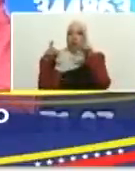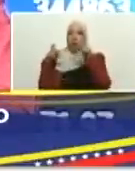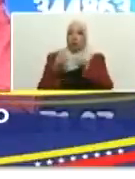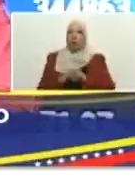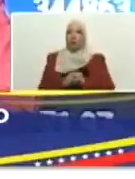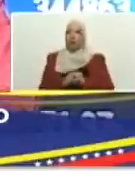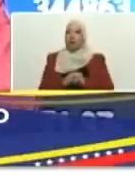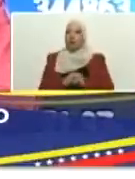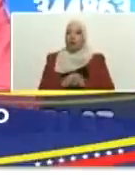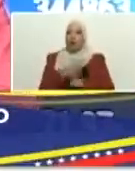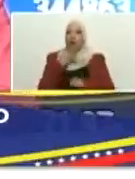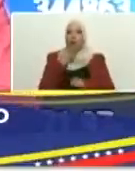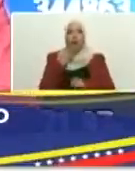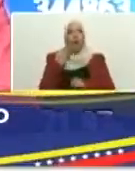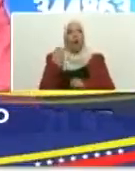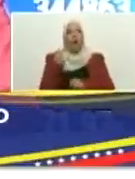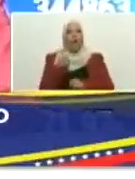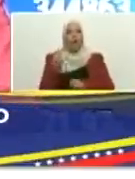Éramos tan jóvenes,